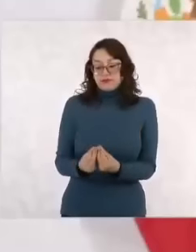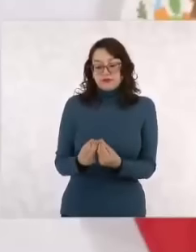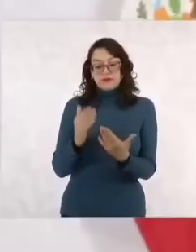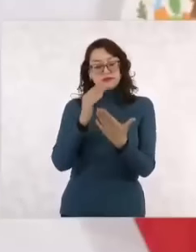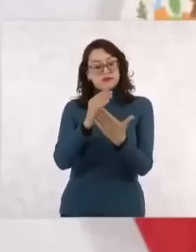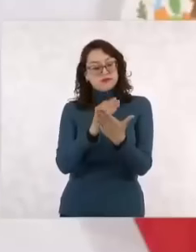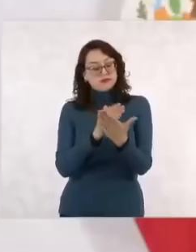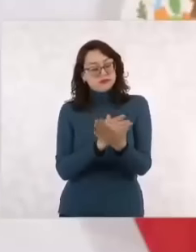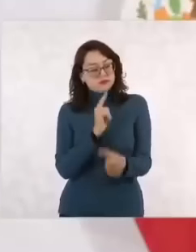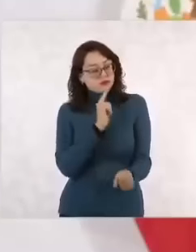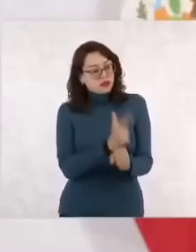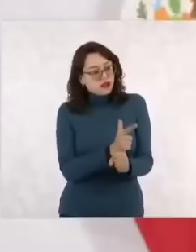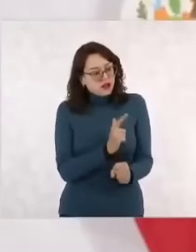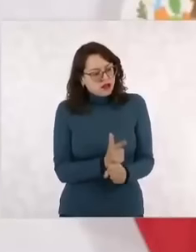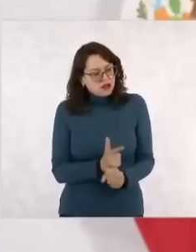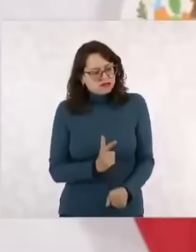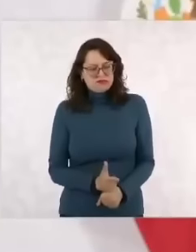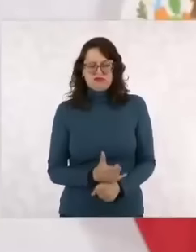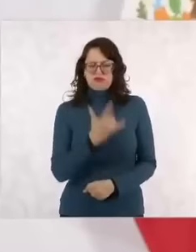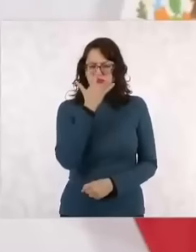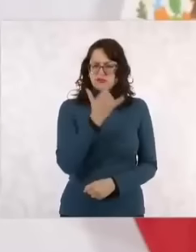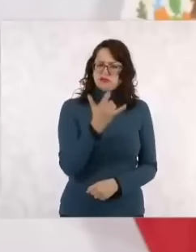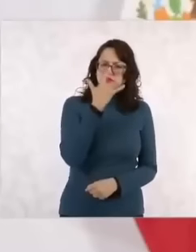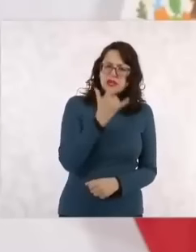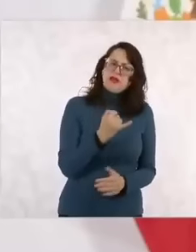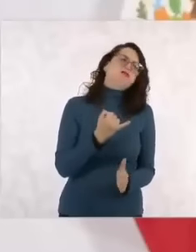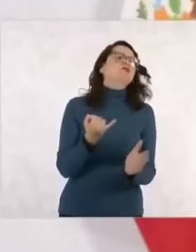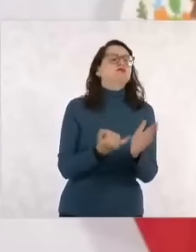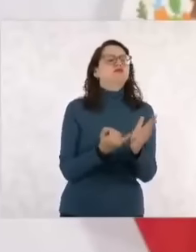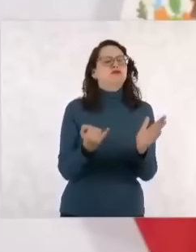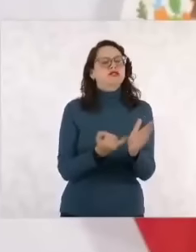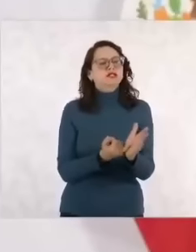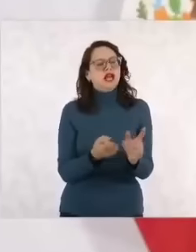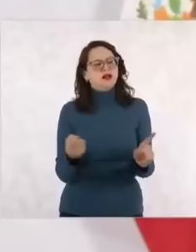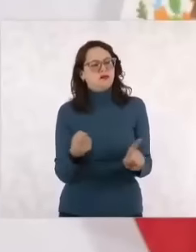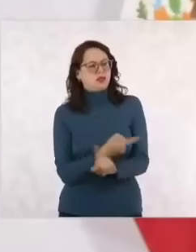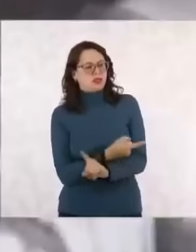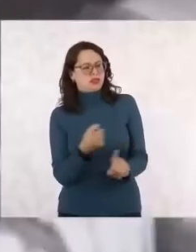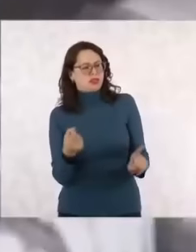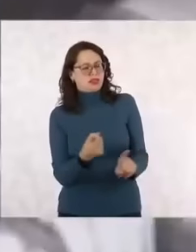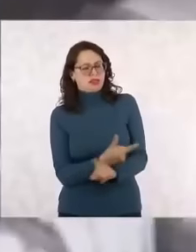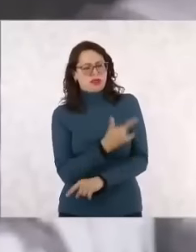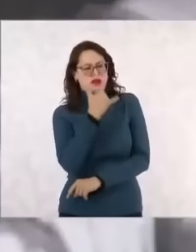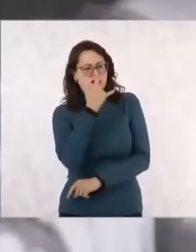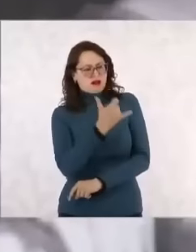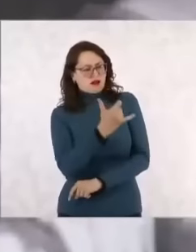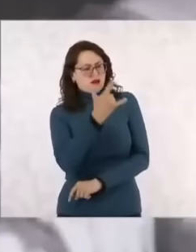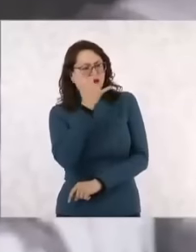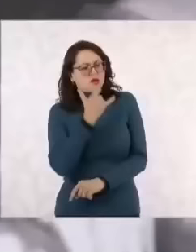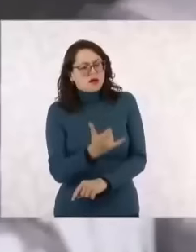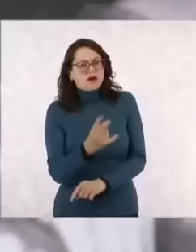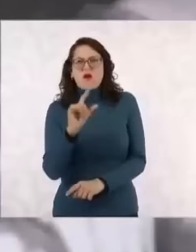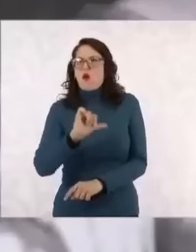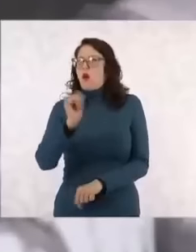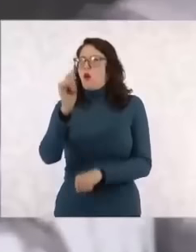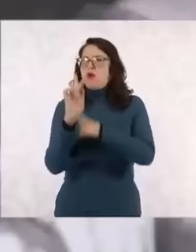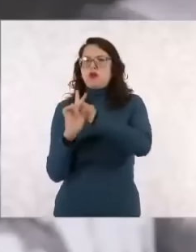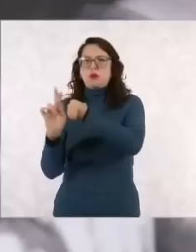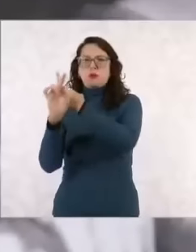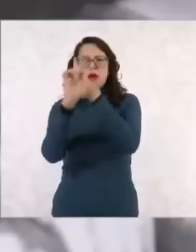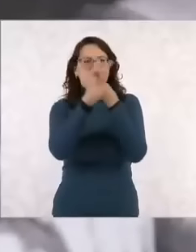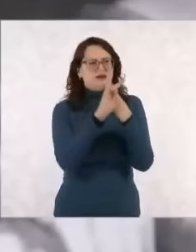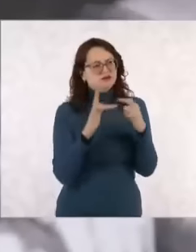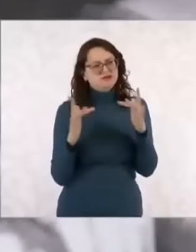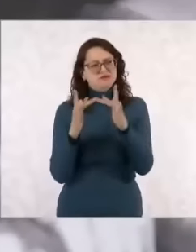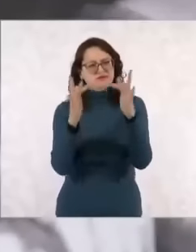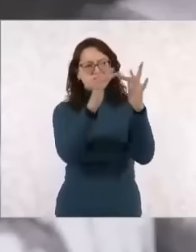fue una investigación colaborativa de muchos meses, no solo entre la Secretaría de Hacienda a través de la Unidad de